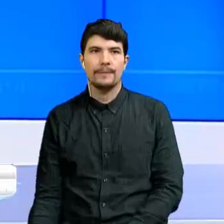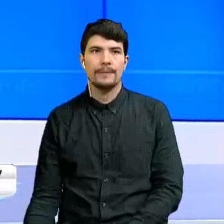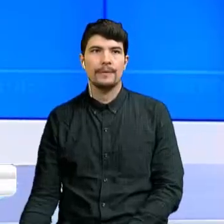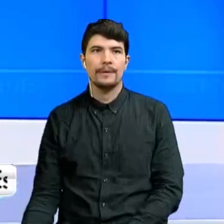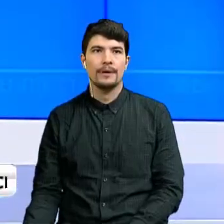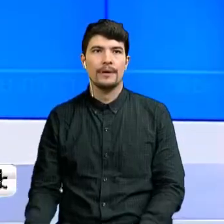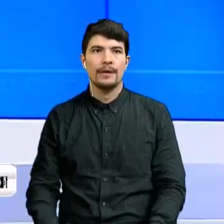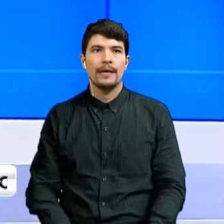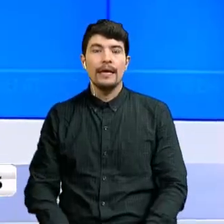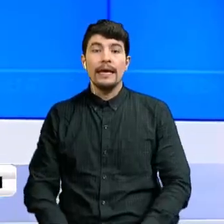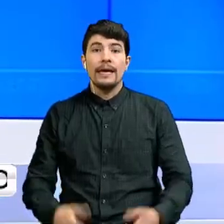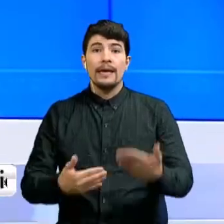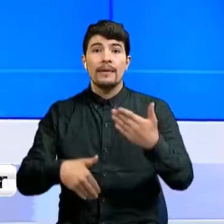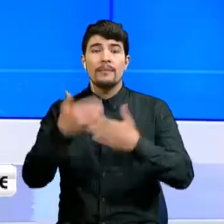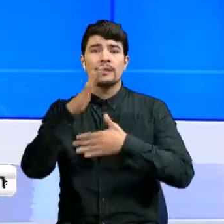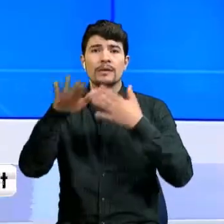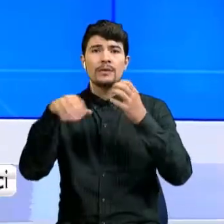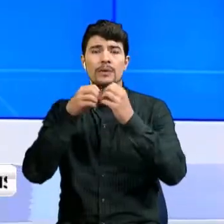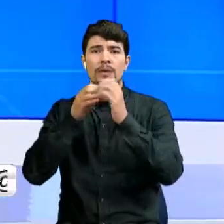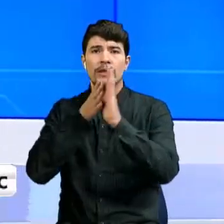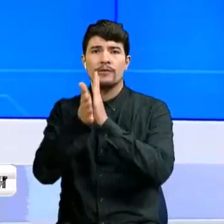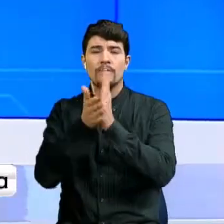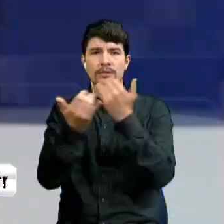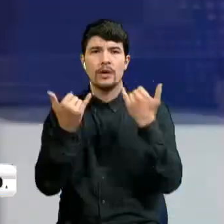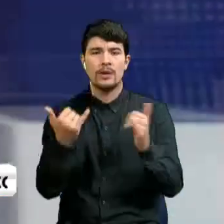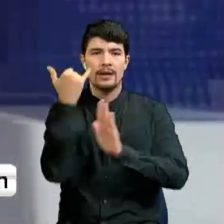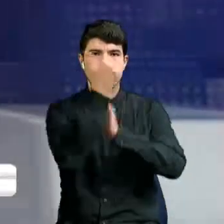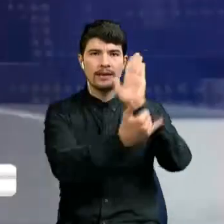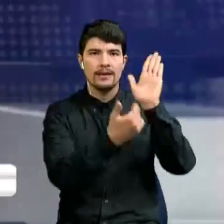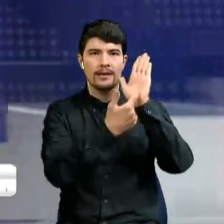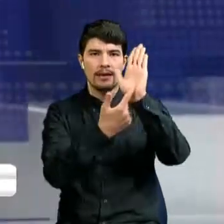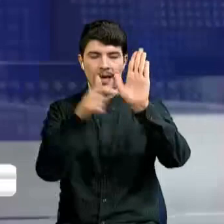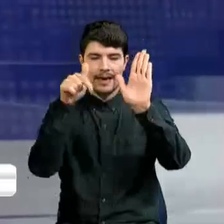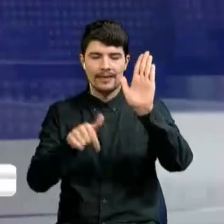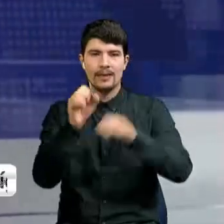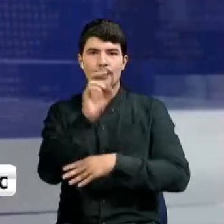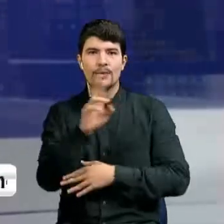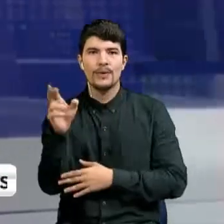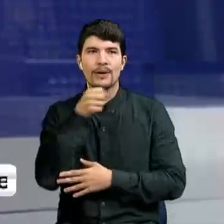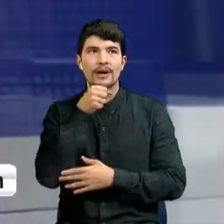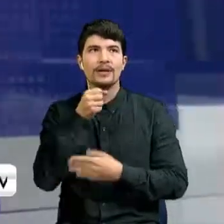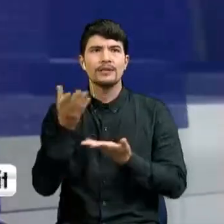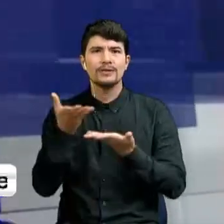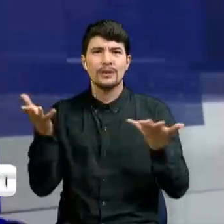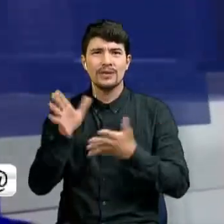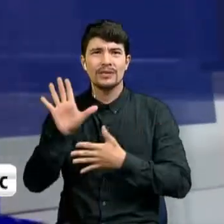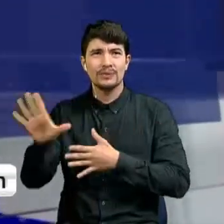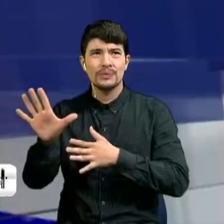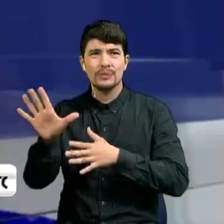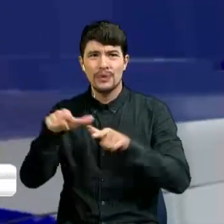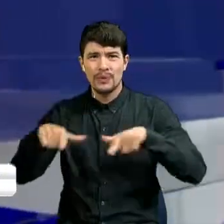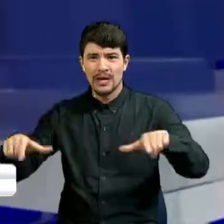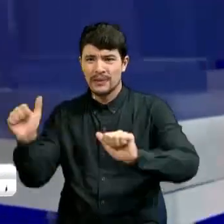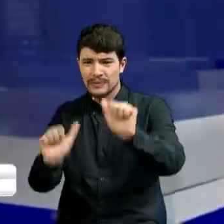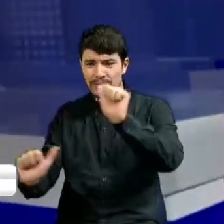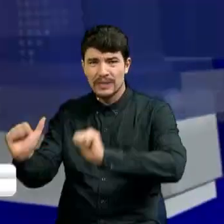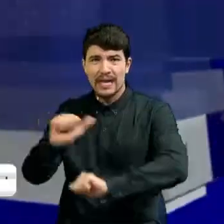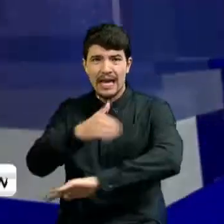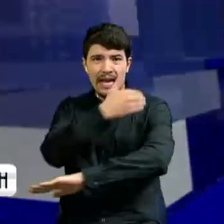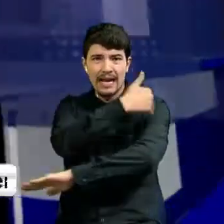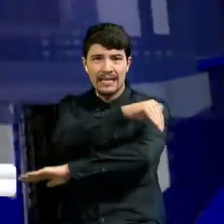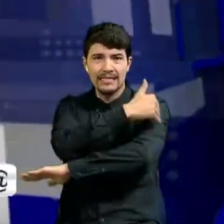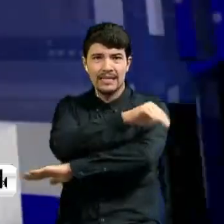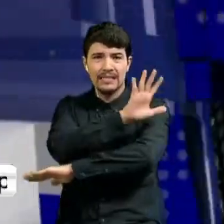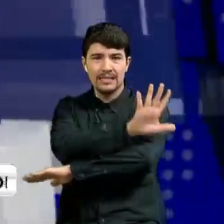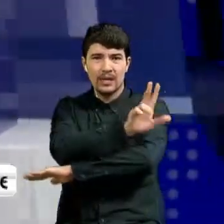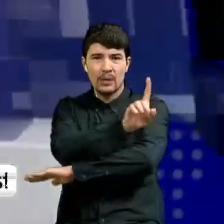Iniciamos con toda la información y esta que es nuestra imagen del día en Oriente Noticias y se presentó en un lavadero de la calle 56 con